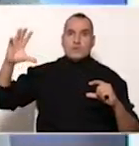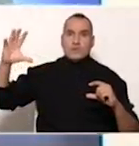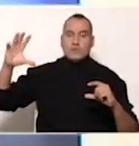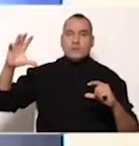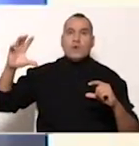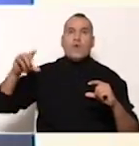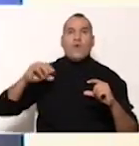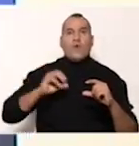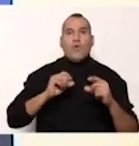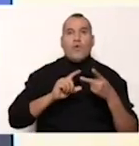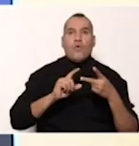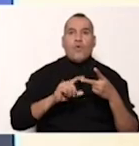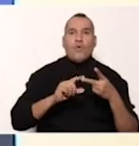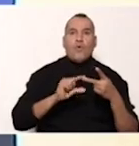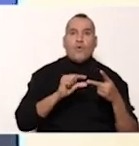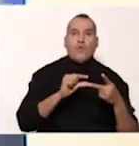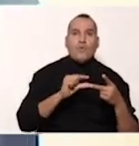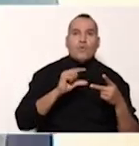nombran